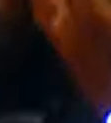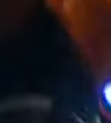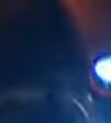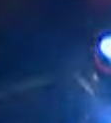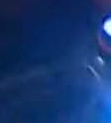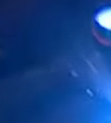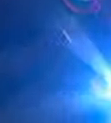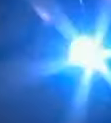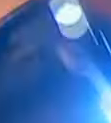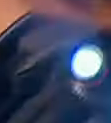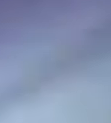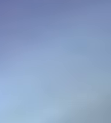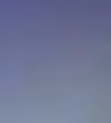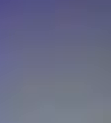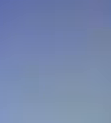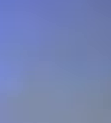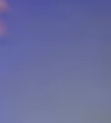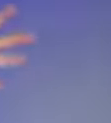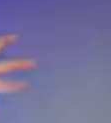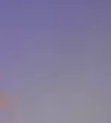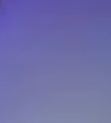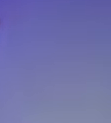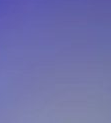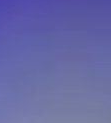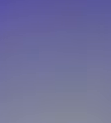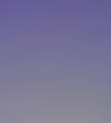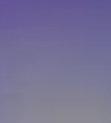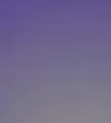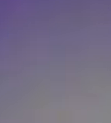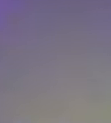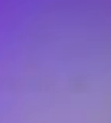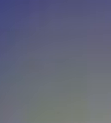cuando dos electrones